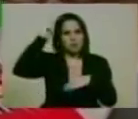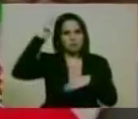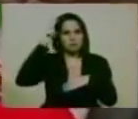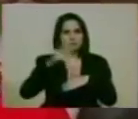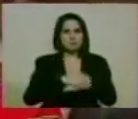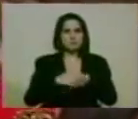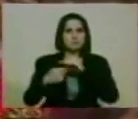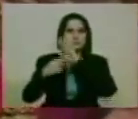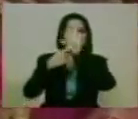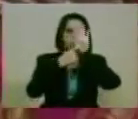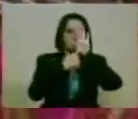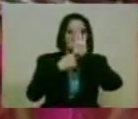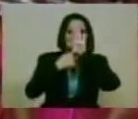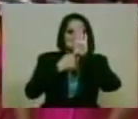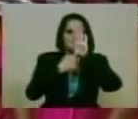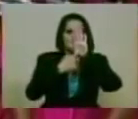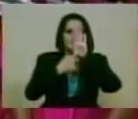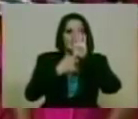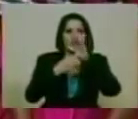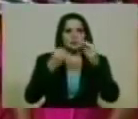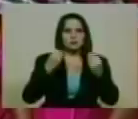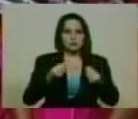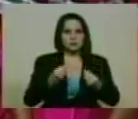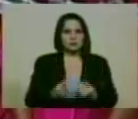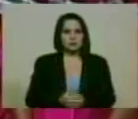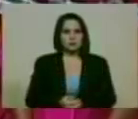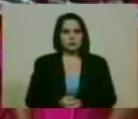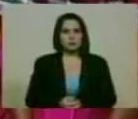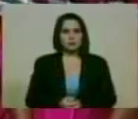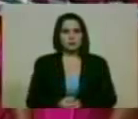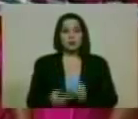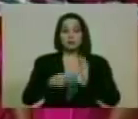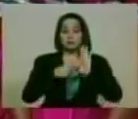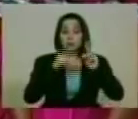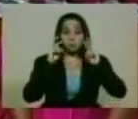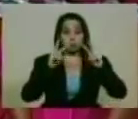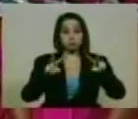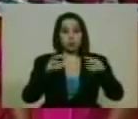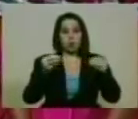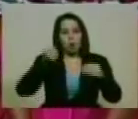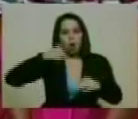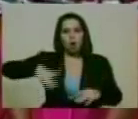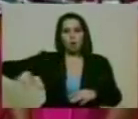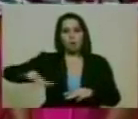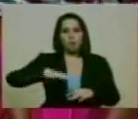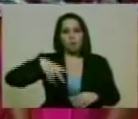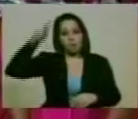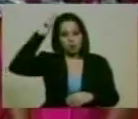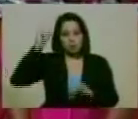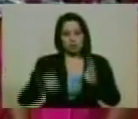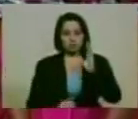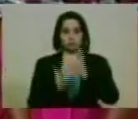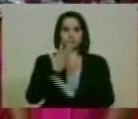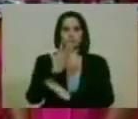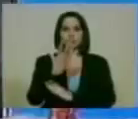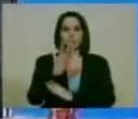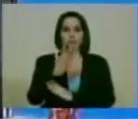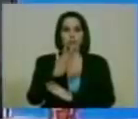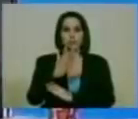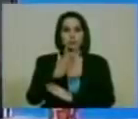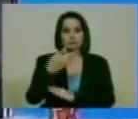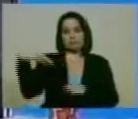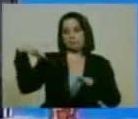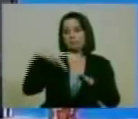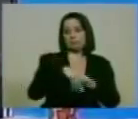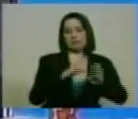demostrar lo que hemos logrado. Hemos logrado visibilizar a los pueblos indígenas, sacarlos de las